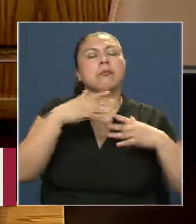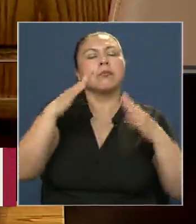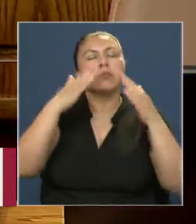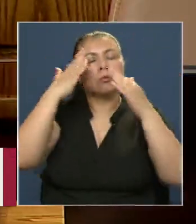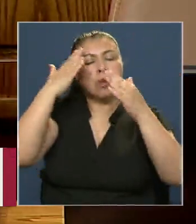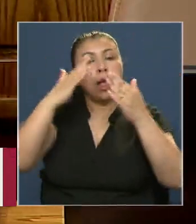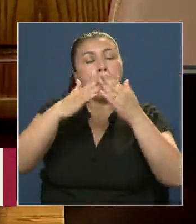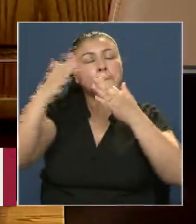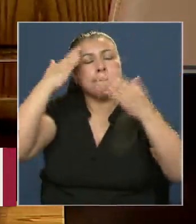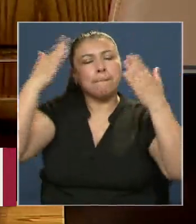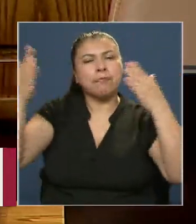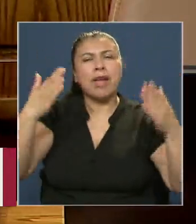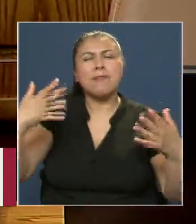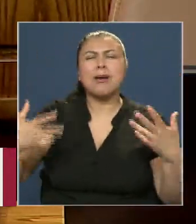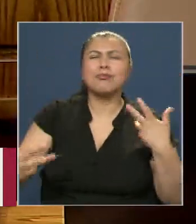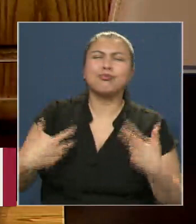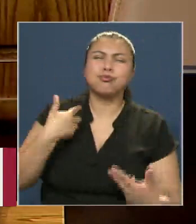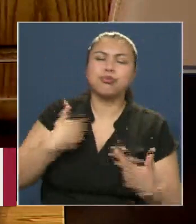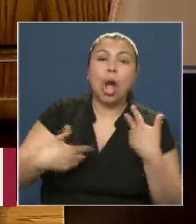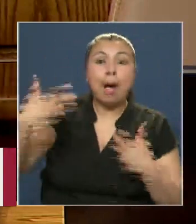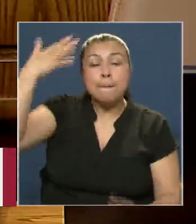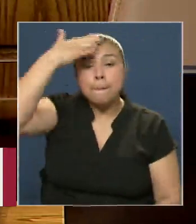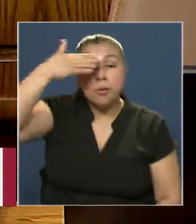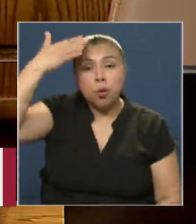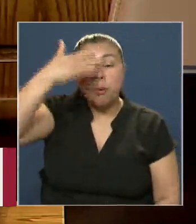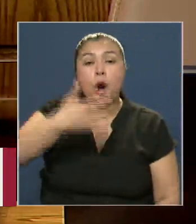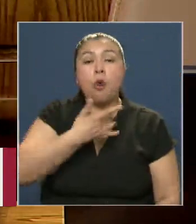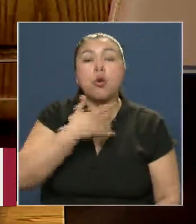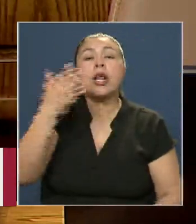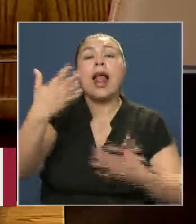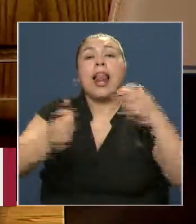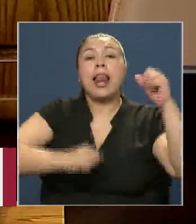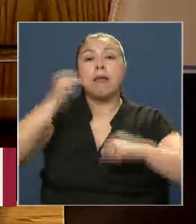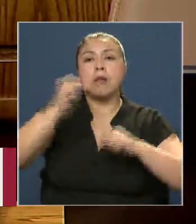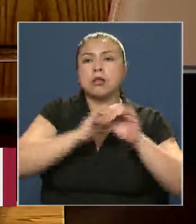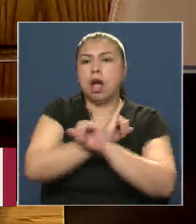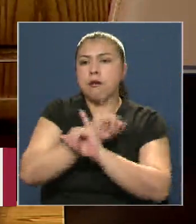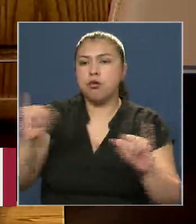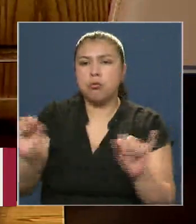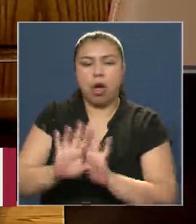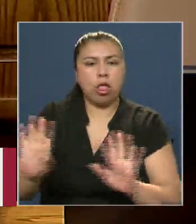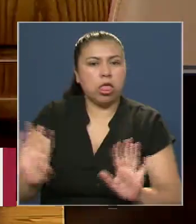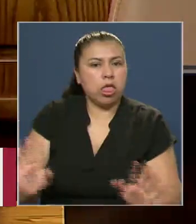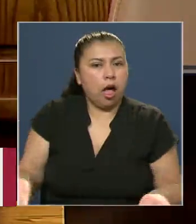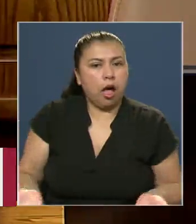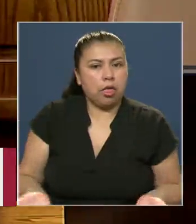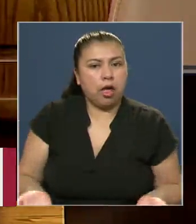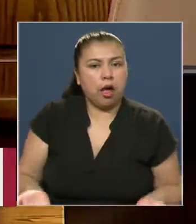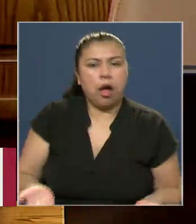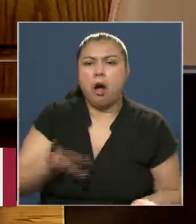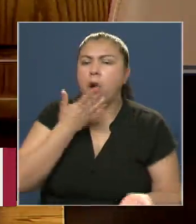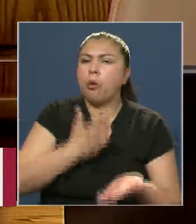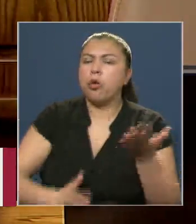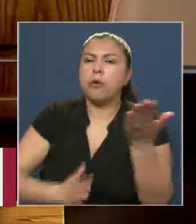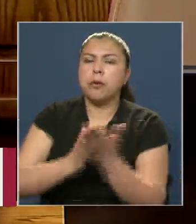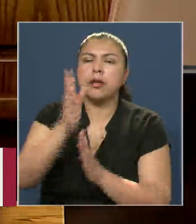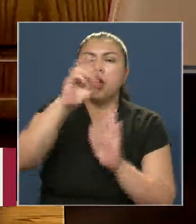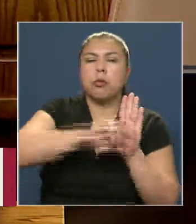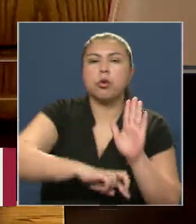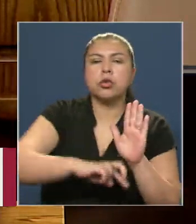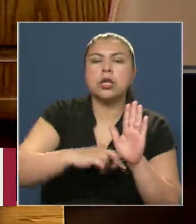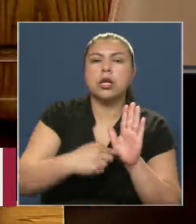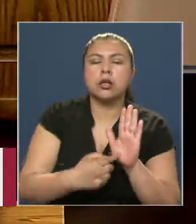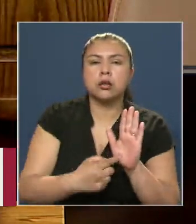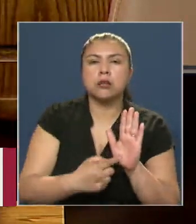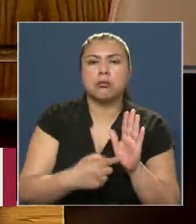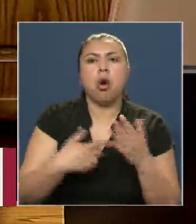están súper molestos y preocupados, ya que la empresa no ha informado de nada, ¿no es cierto?, de cuándo va a empezar con estos proyectos.